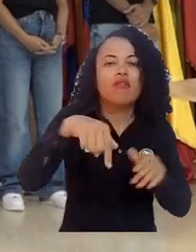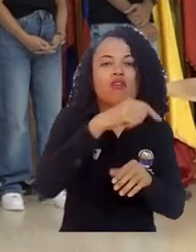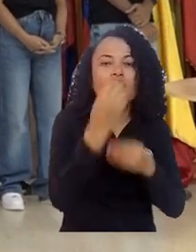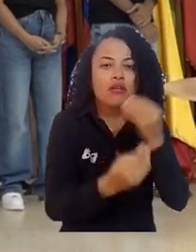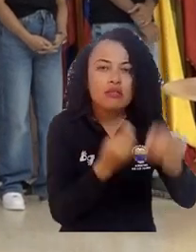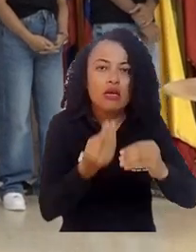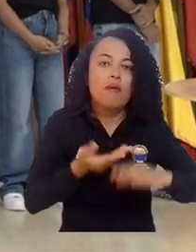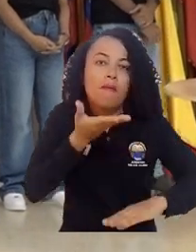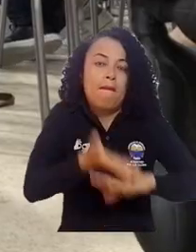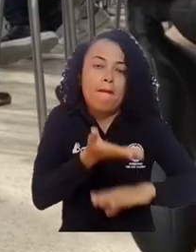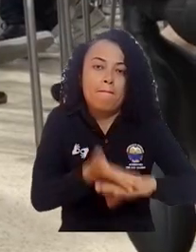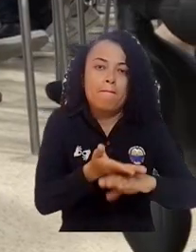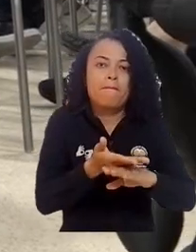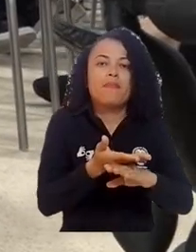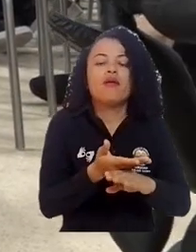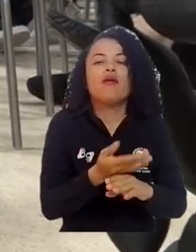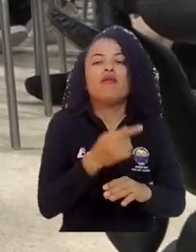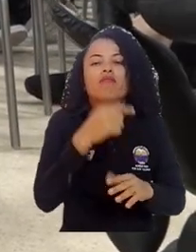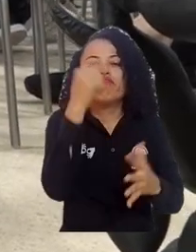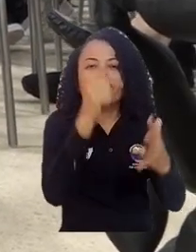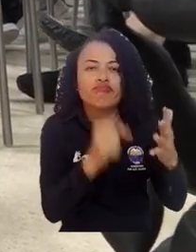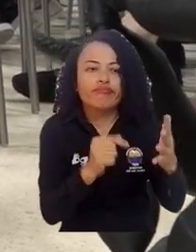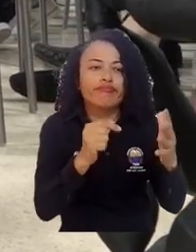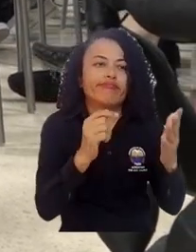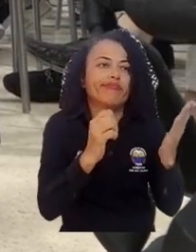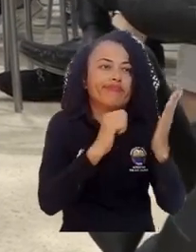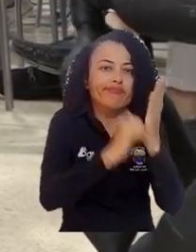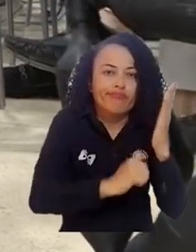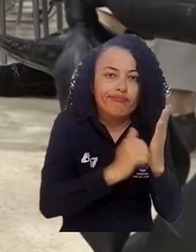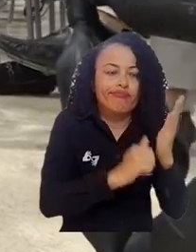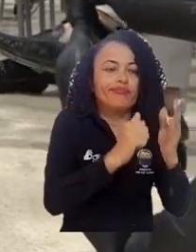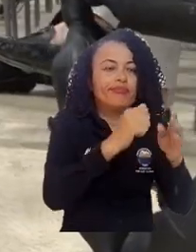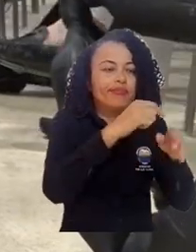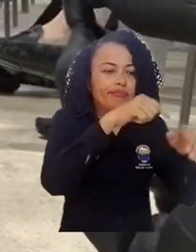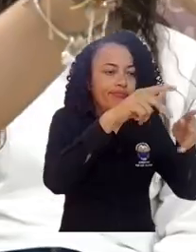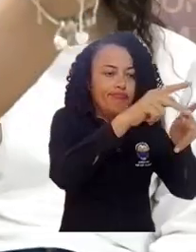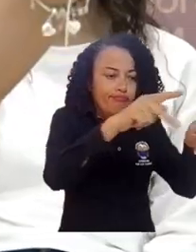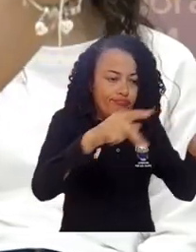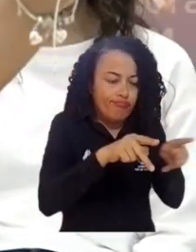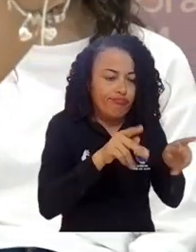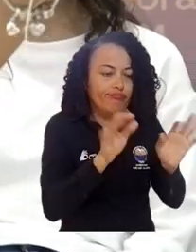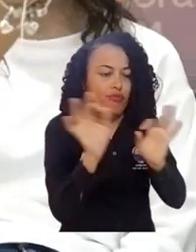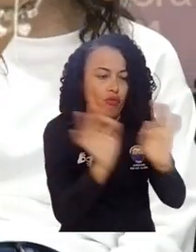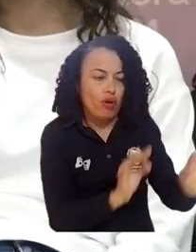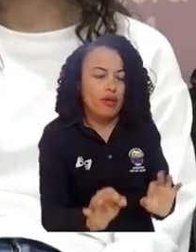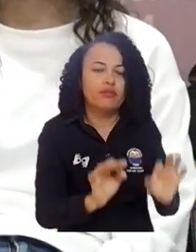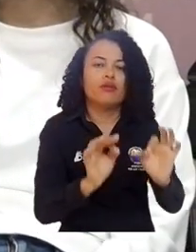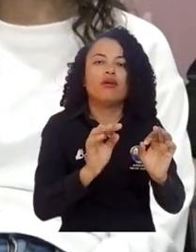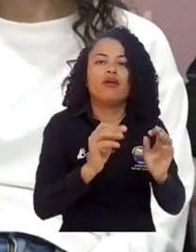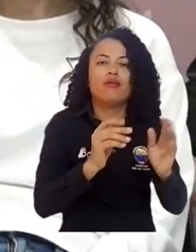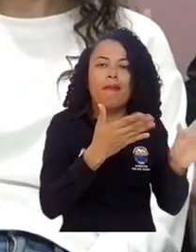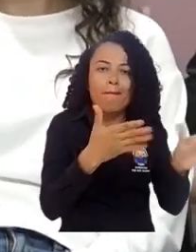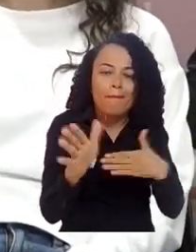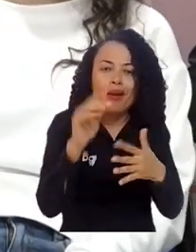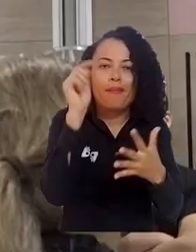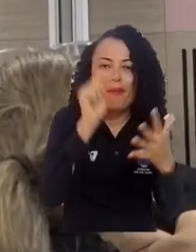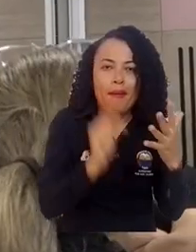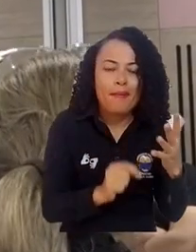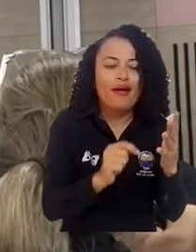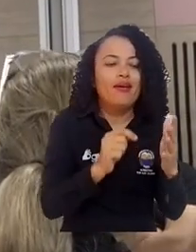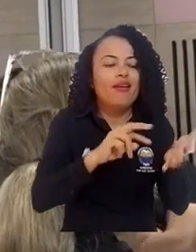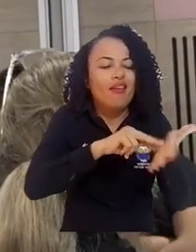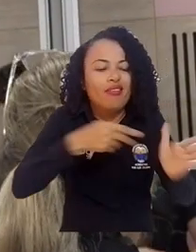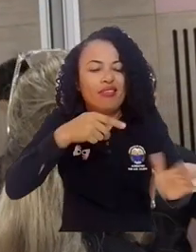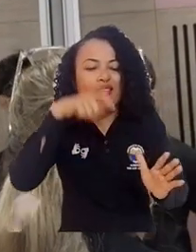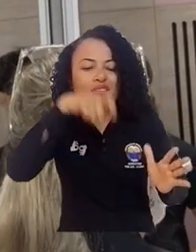en la concepción y propuesta de valor del proyecto, componente arquitectónico, estructural, planificación, presupuestos y especificaciones